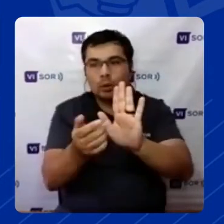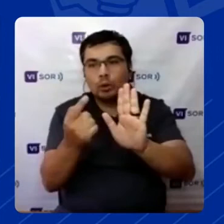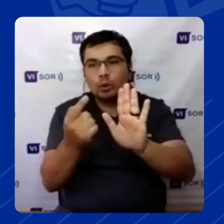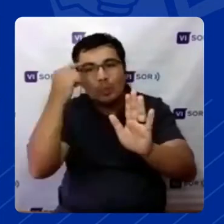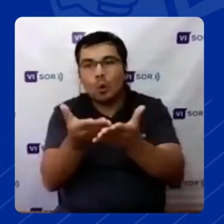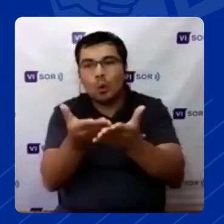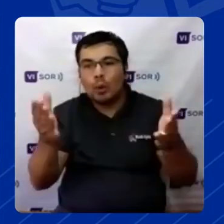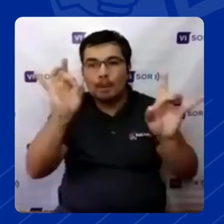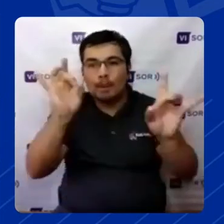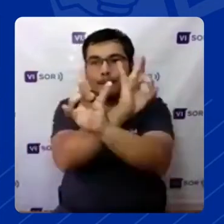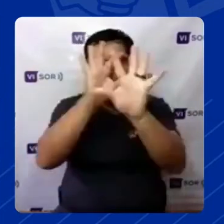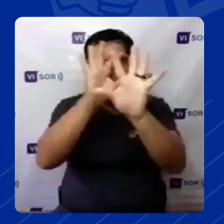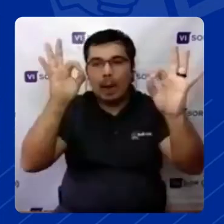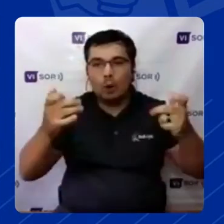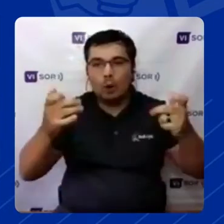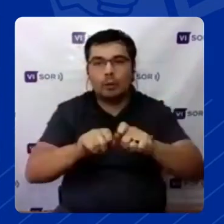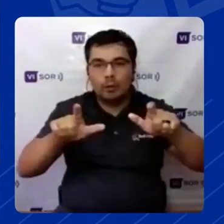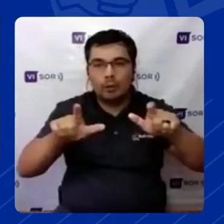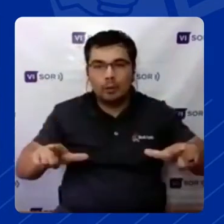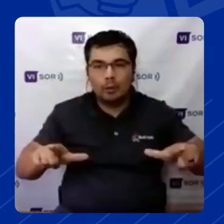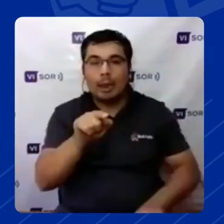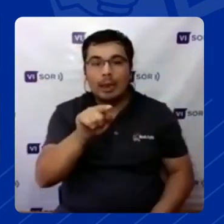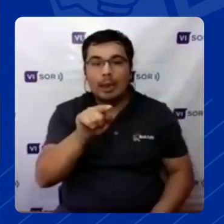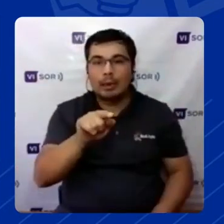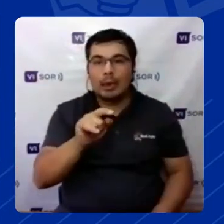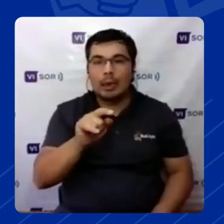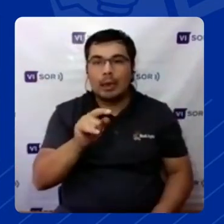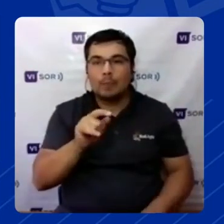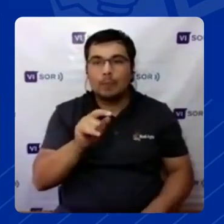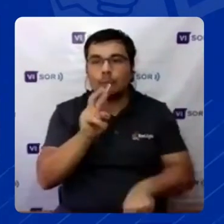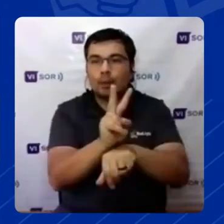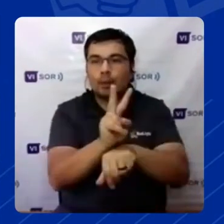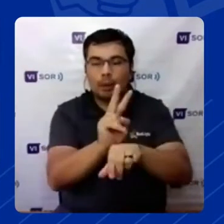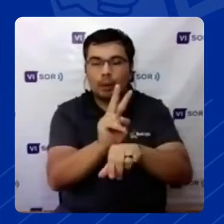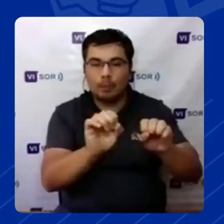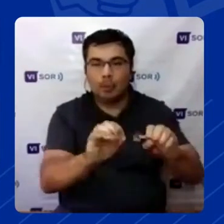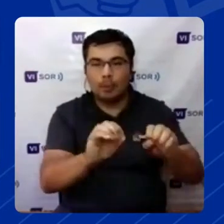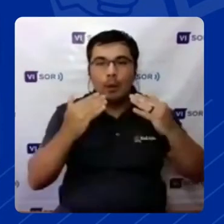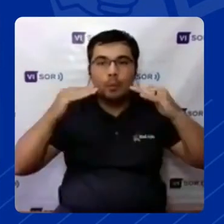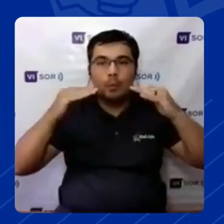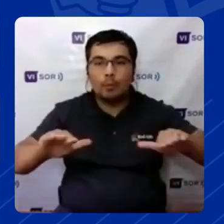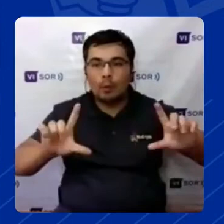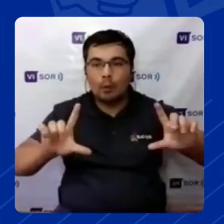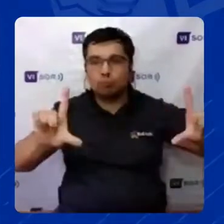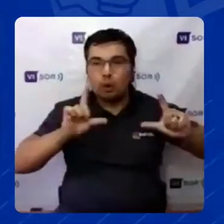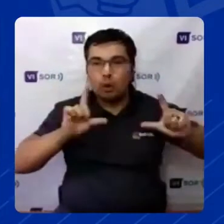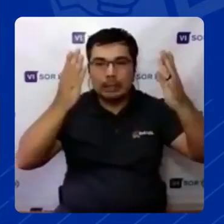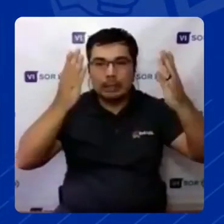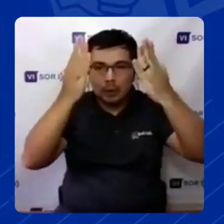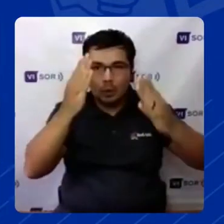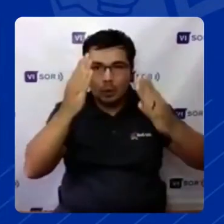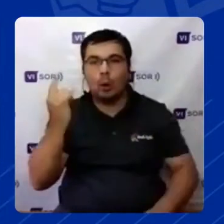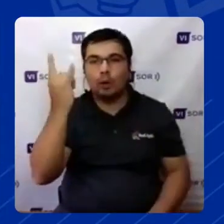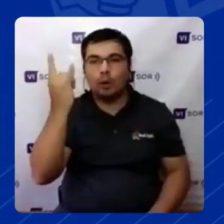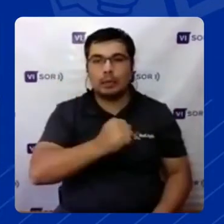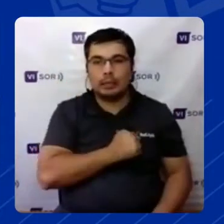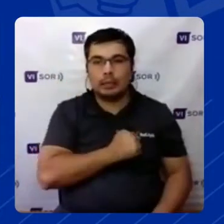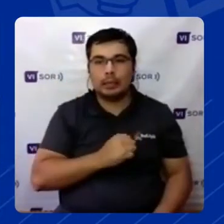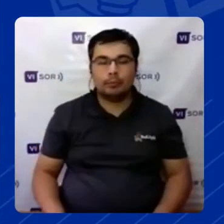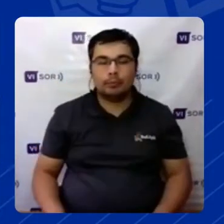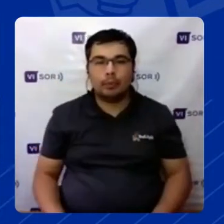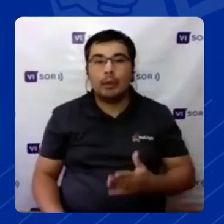Victoria es educadora de párvulos, con doctorado en psicología de la Pontificia Universidad Católica de Chile, y también es